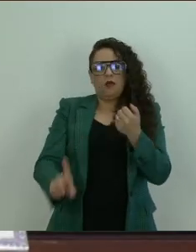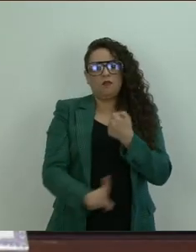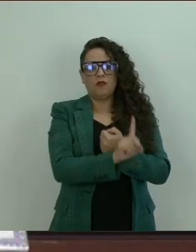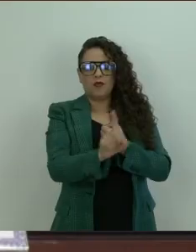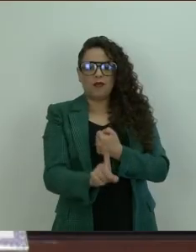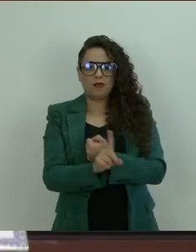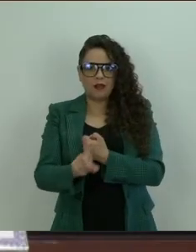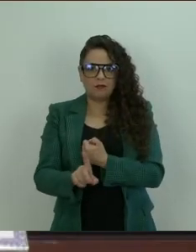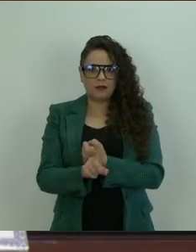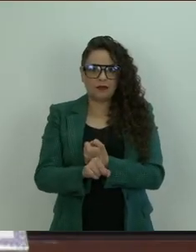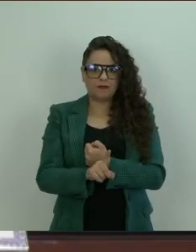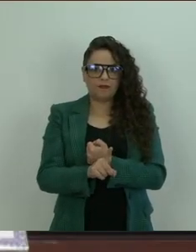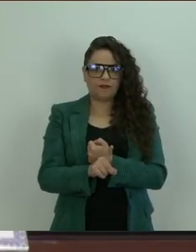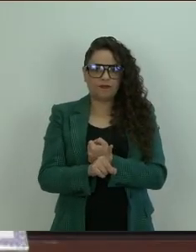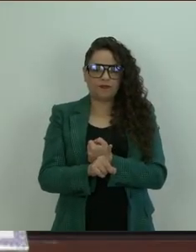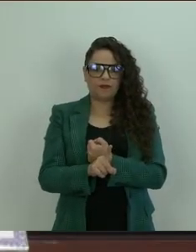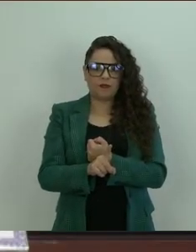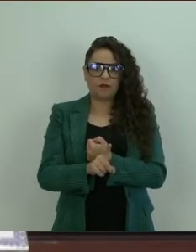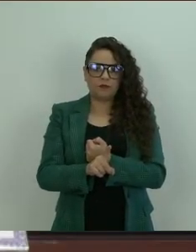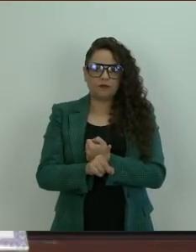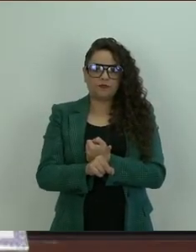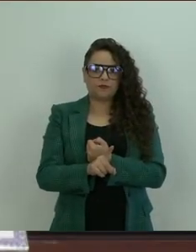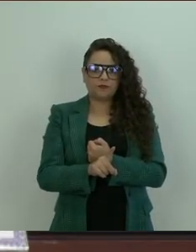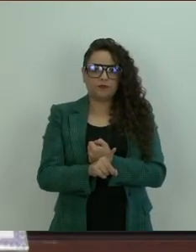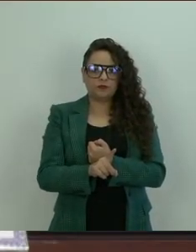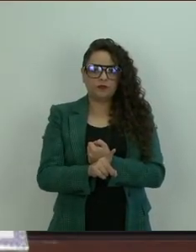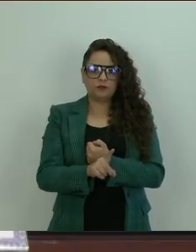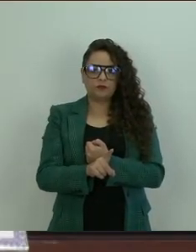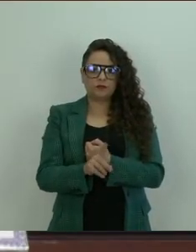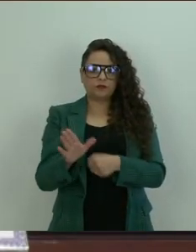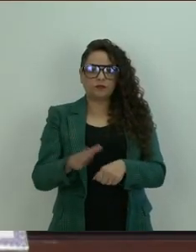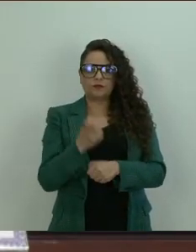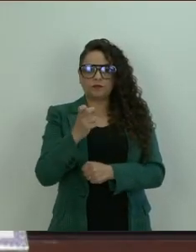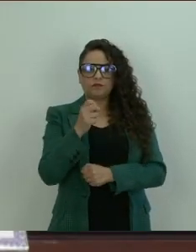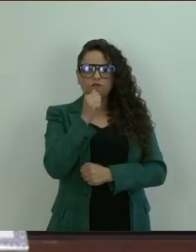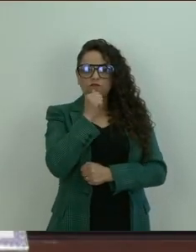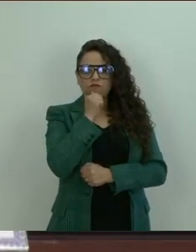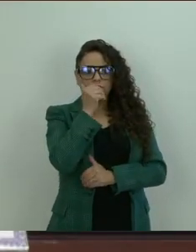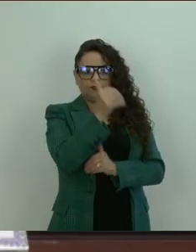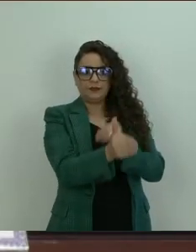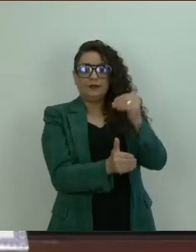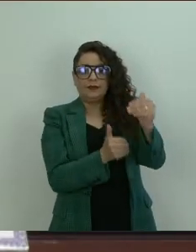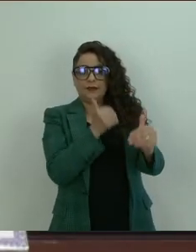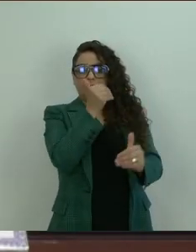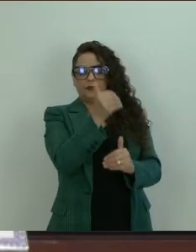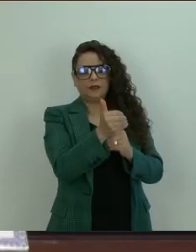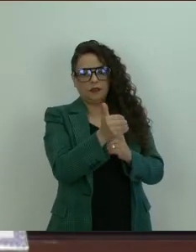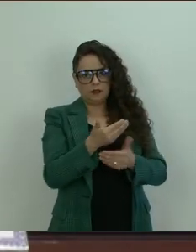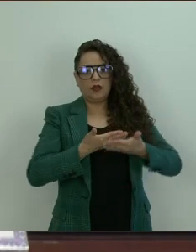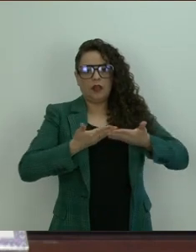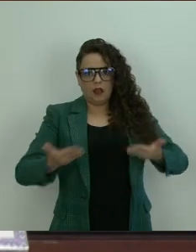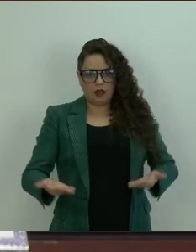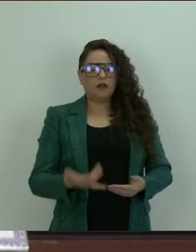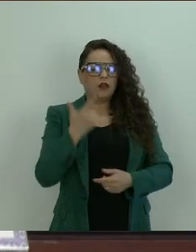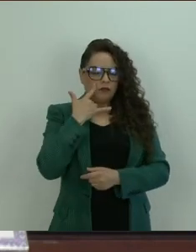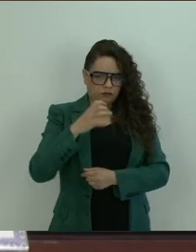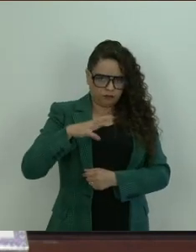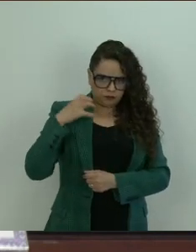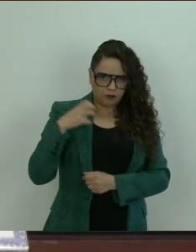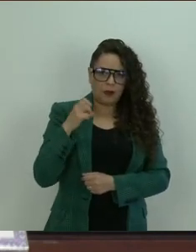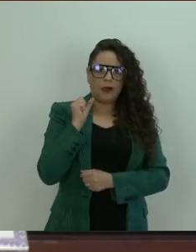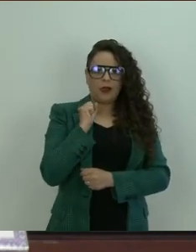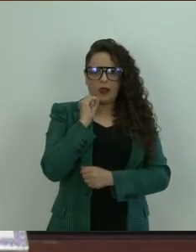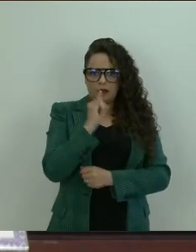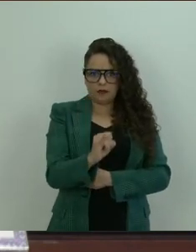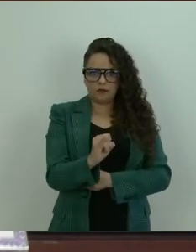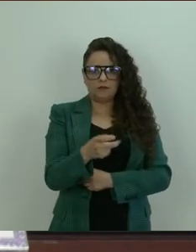Estos son algunos de los pasos en un camino en el que aún estamos construyendo. Si bien recordamos lo avanzado, también sabemos que